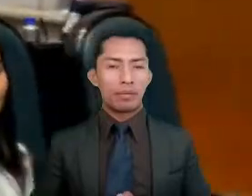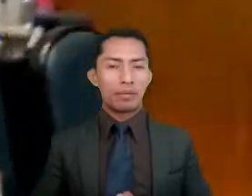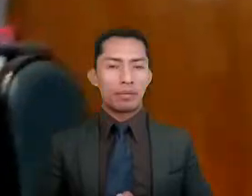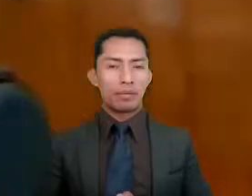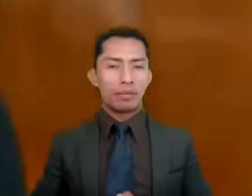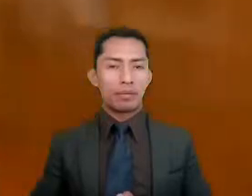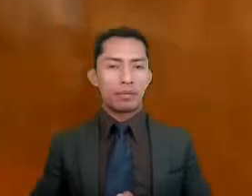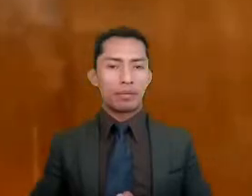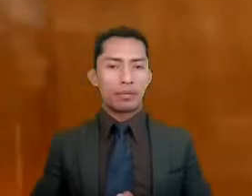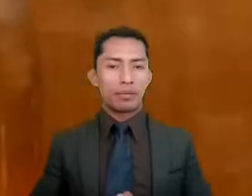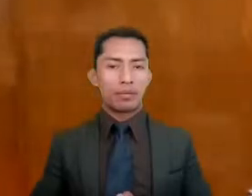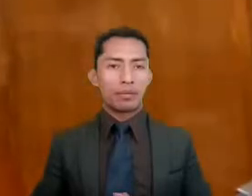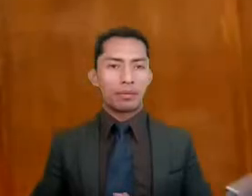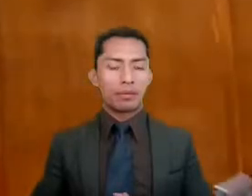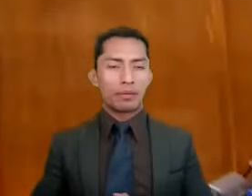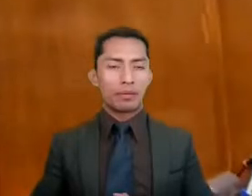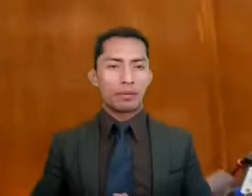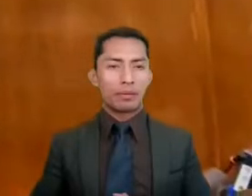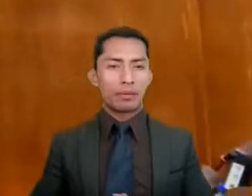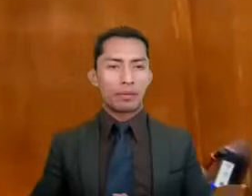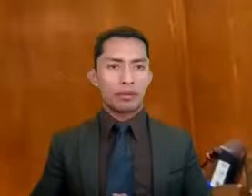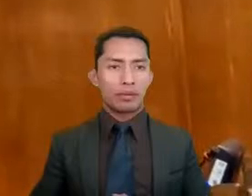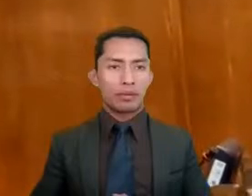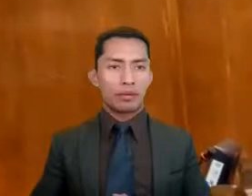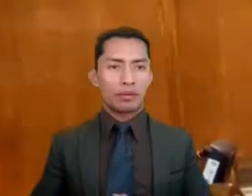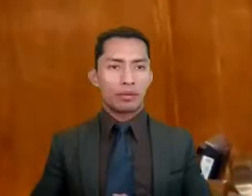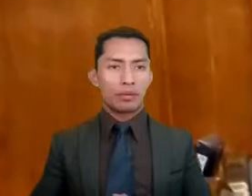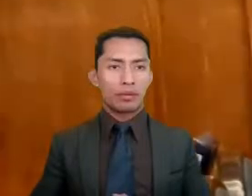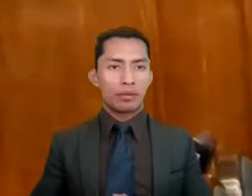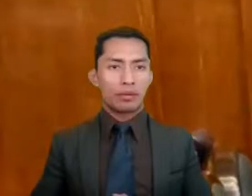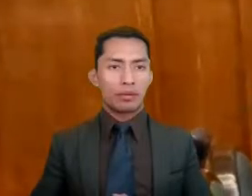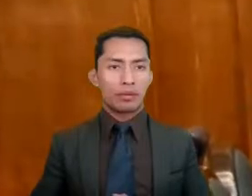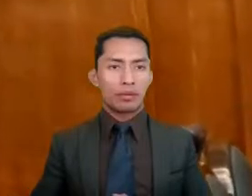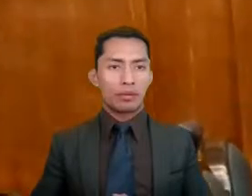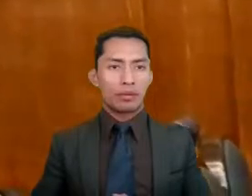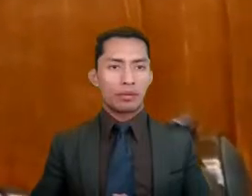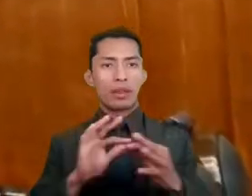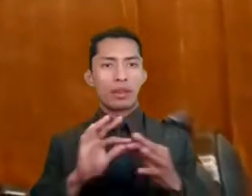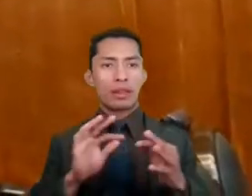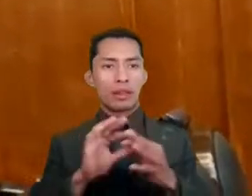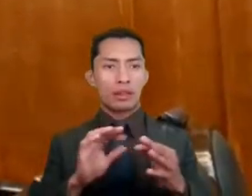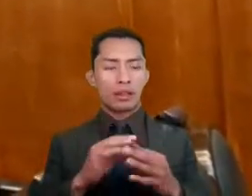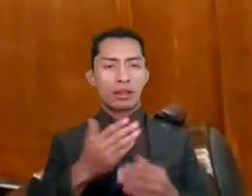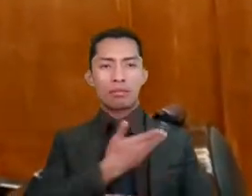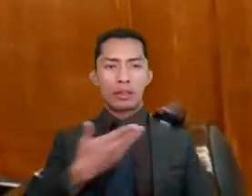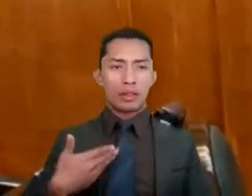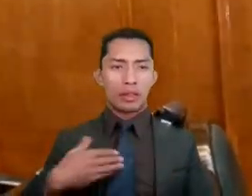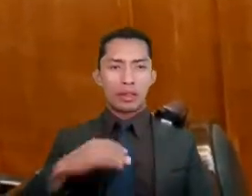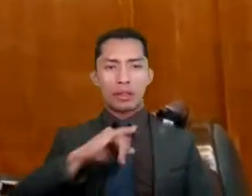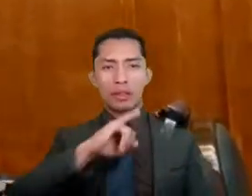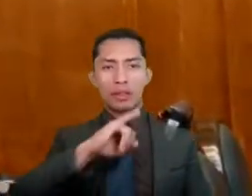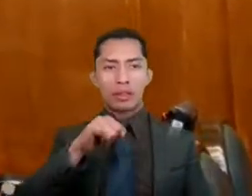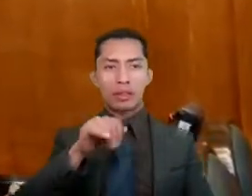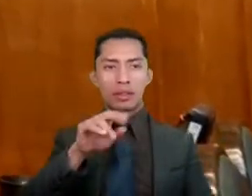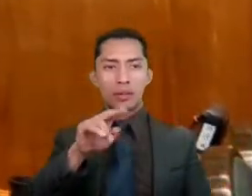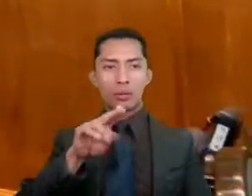Sí, mire, en atención de lo comentado por el presidente de Coordinación Política, creo